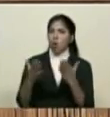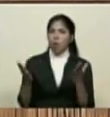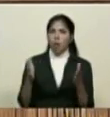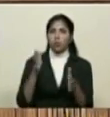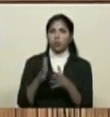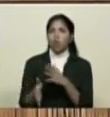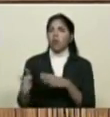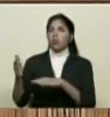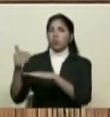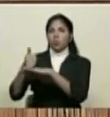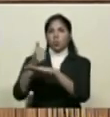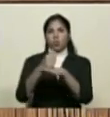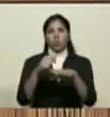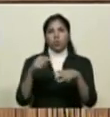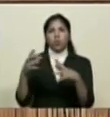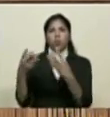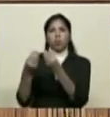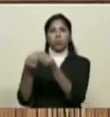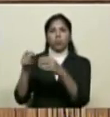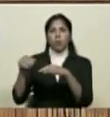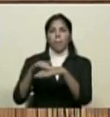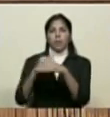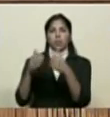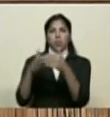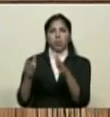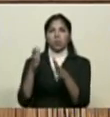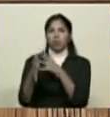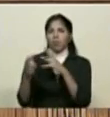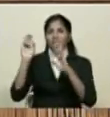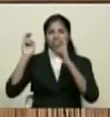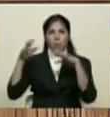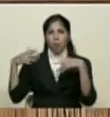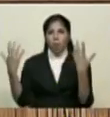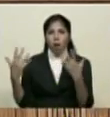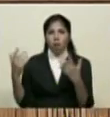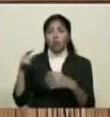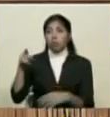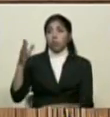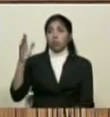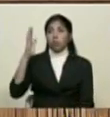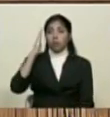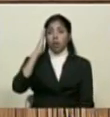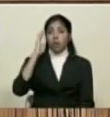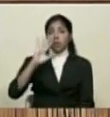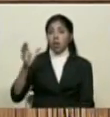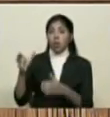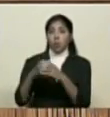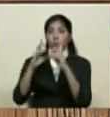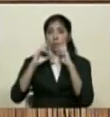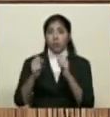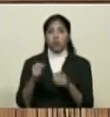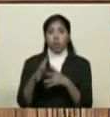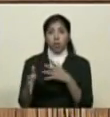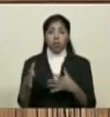con las autoridades del Ministerio Público en los temas que se soliciten y que bien usted y su equipo de trabajo tengan